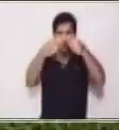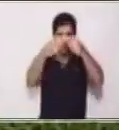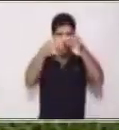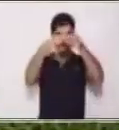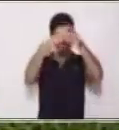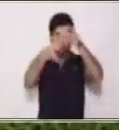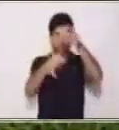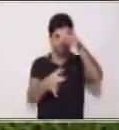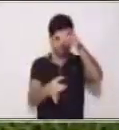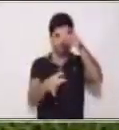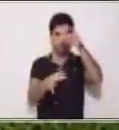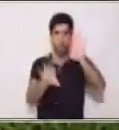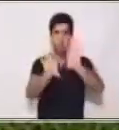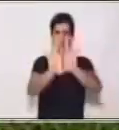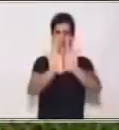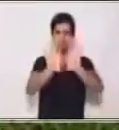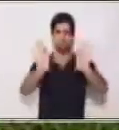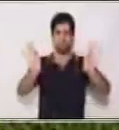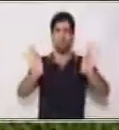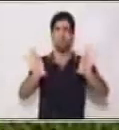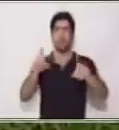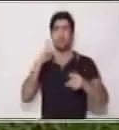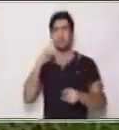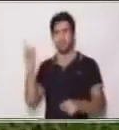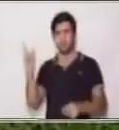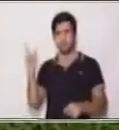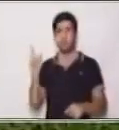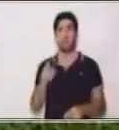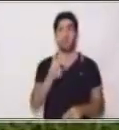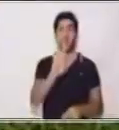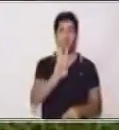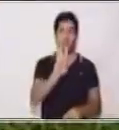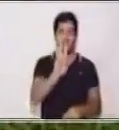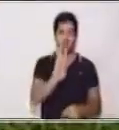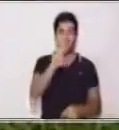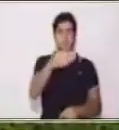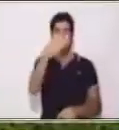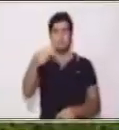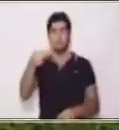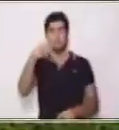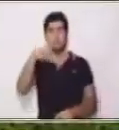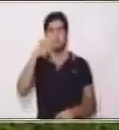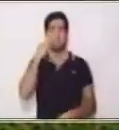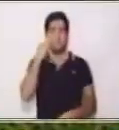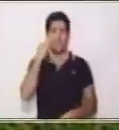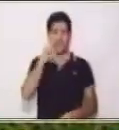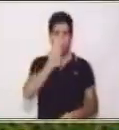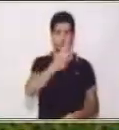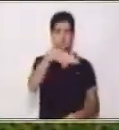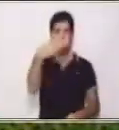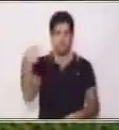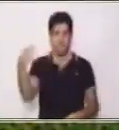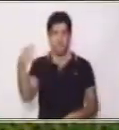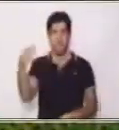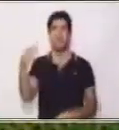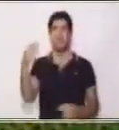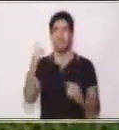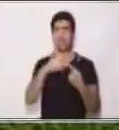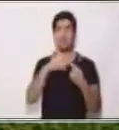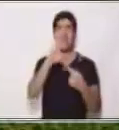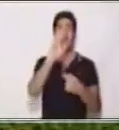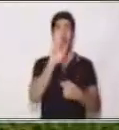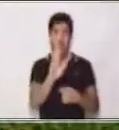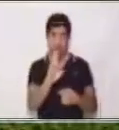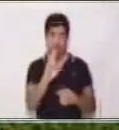del volumen, es pi por el radio al cuadrado por la altura. Entonces, nos